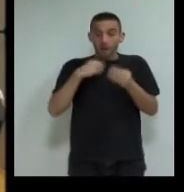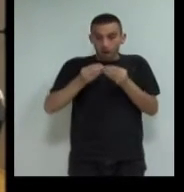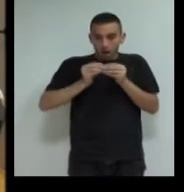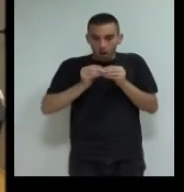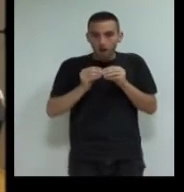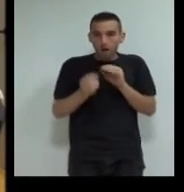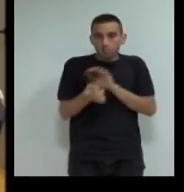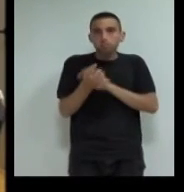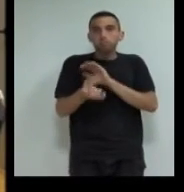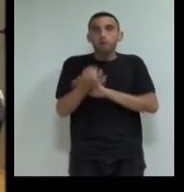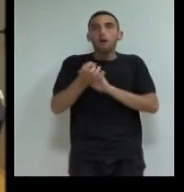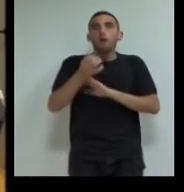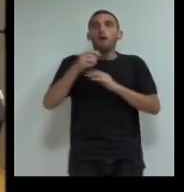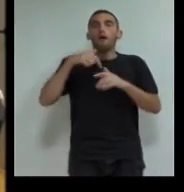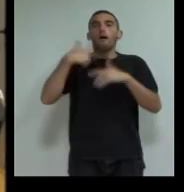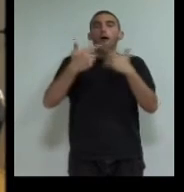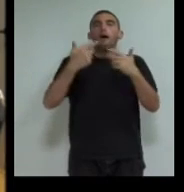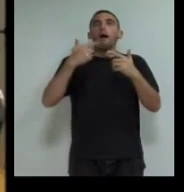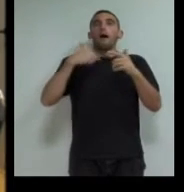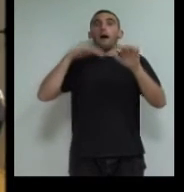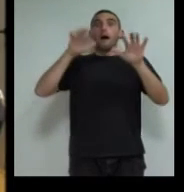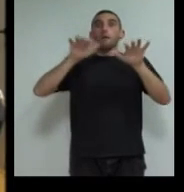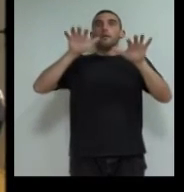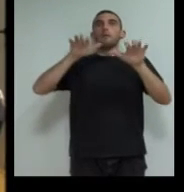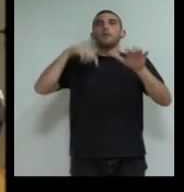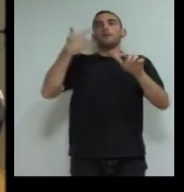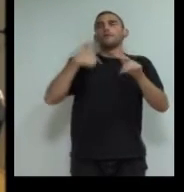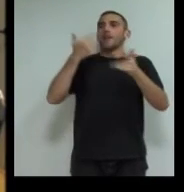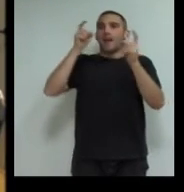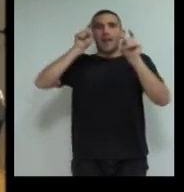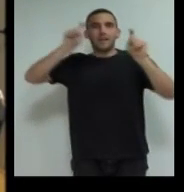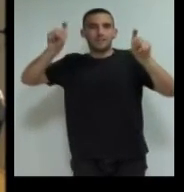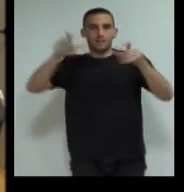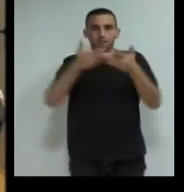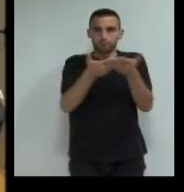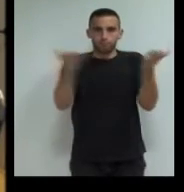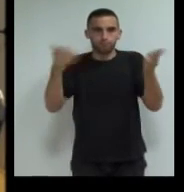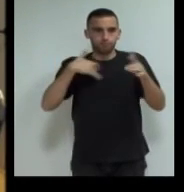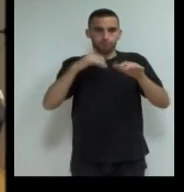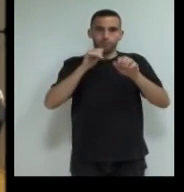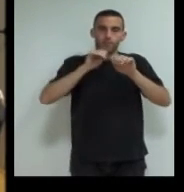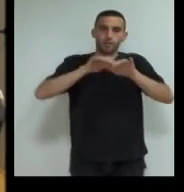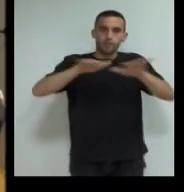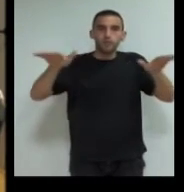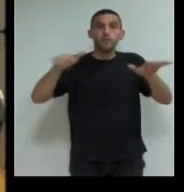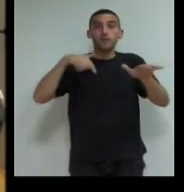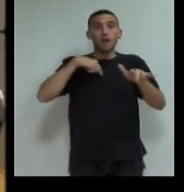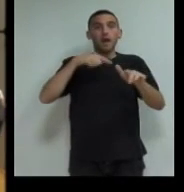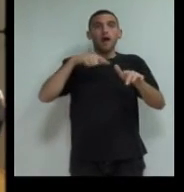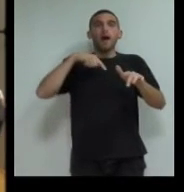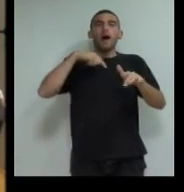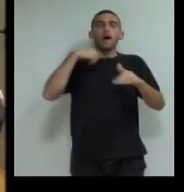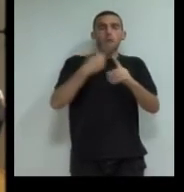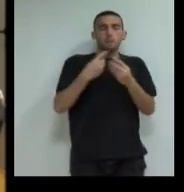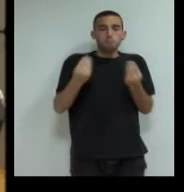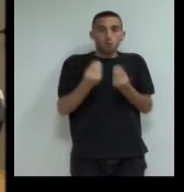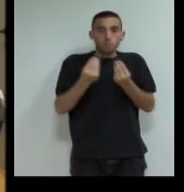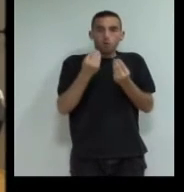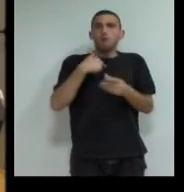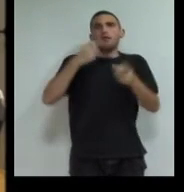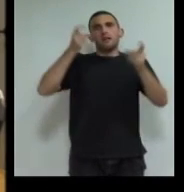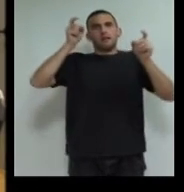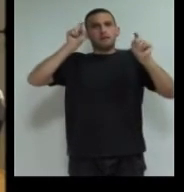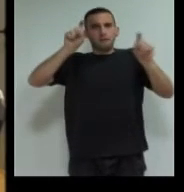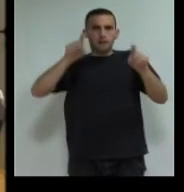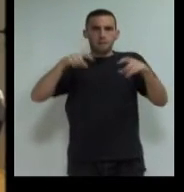de audiodescripción, pues lo enseñamos a 300 tíos en una sala. Conforme creímos que ese grado era más enseñable, pues lo enseñamos a